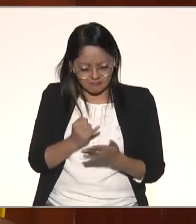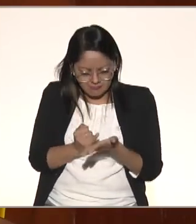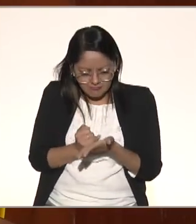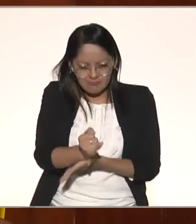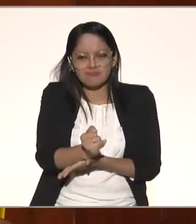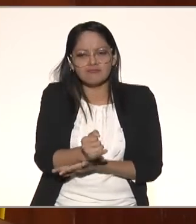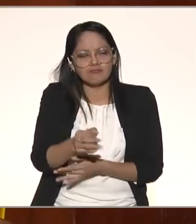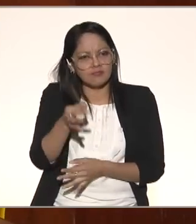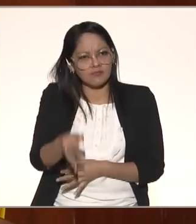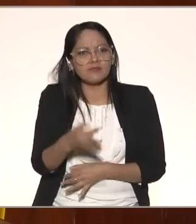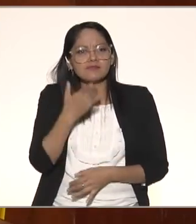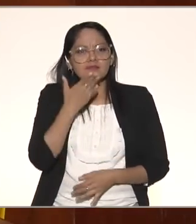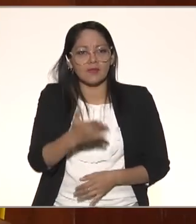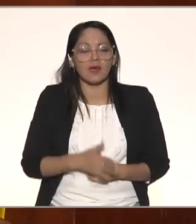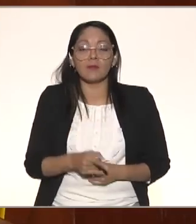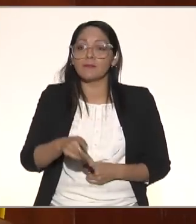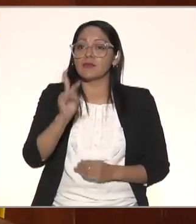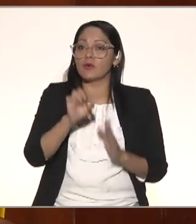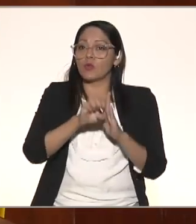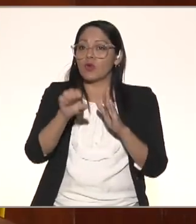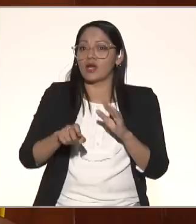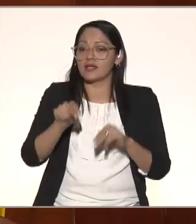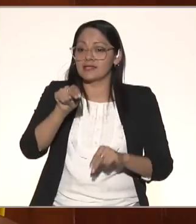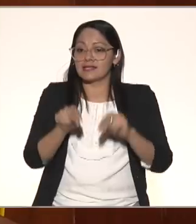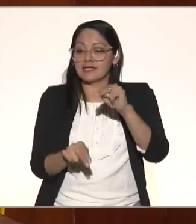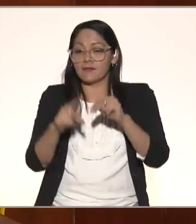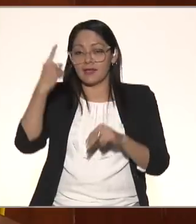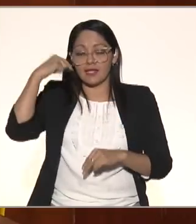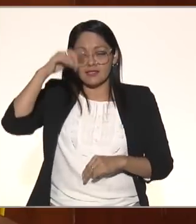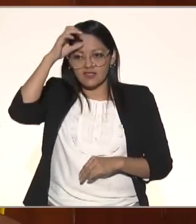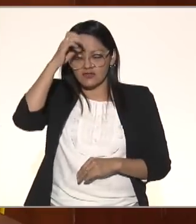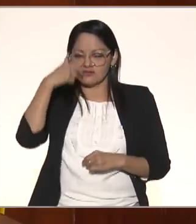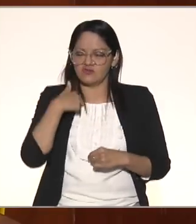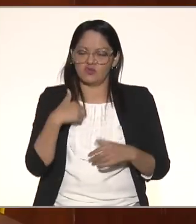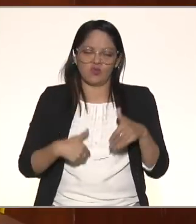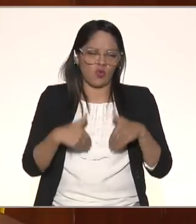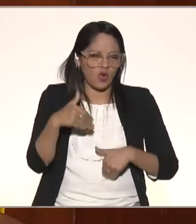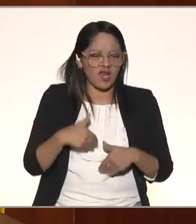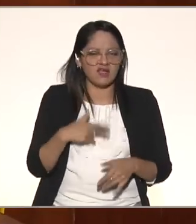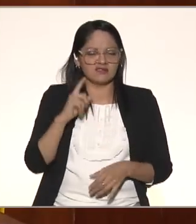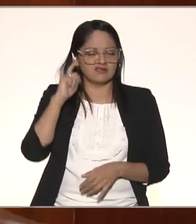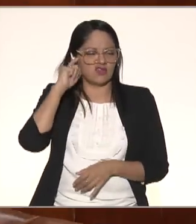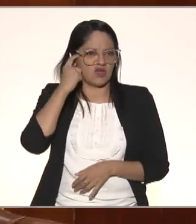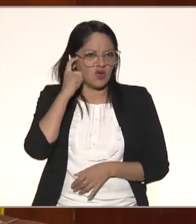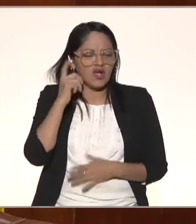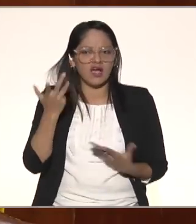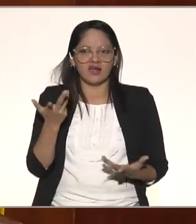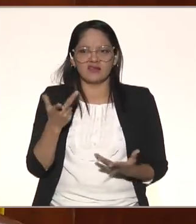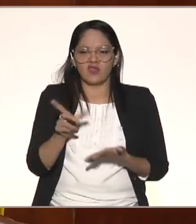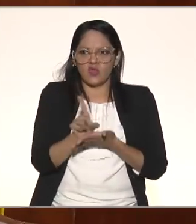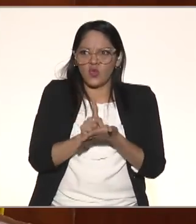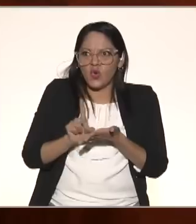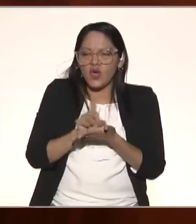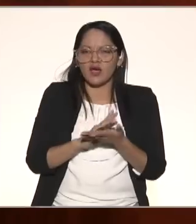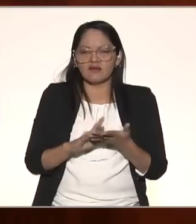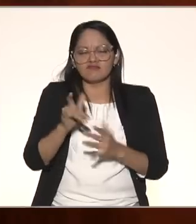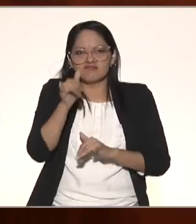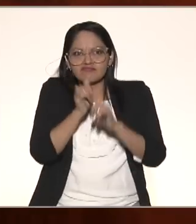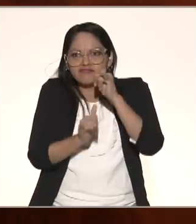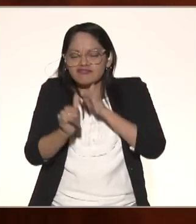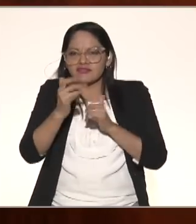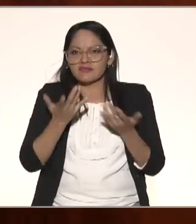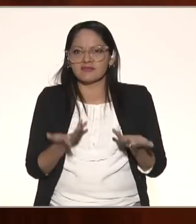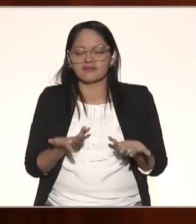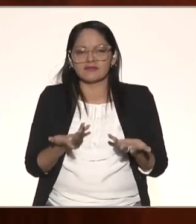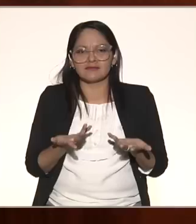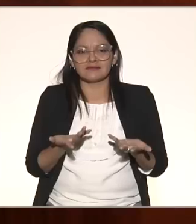más acertada. Pero si estoy en un bajo nivel de conciencia, enojado, nublado, drogado, borracho, lo que fuera,